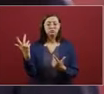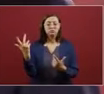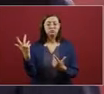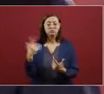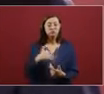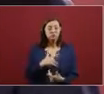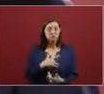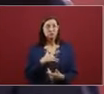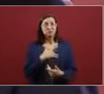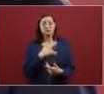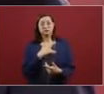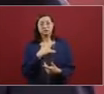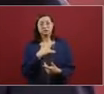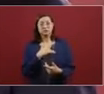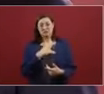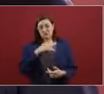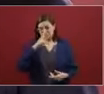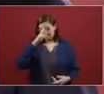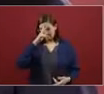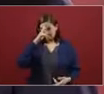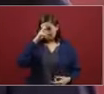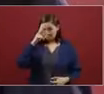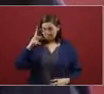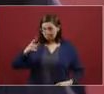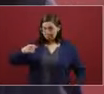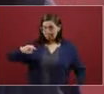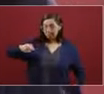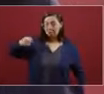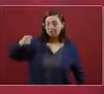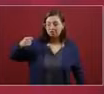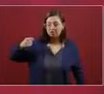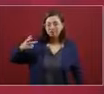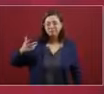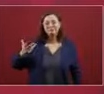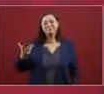sintieron que era una amenaza. Ya les he dicho,